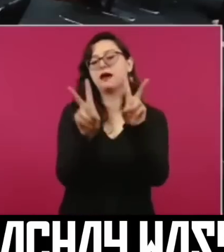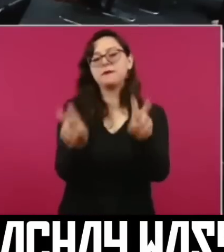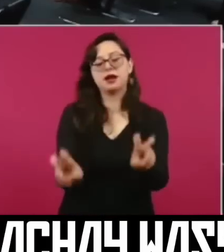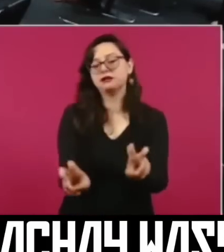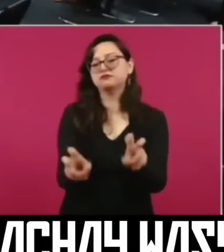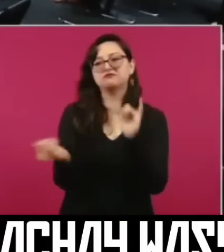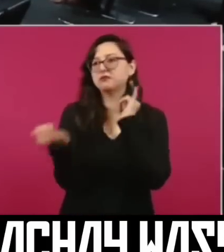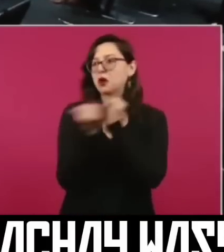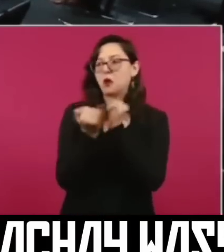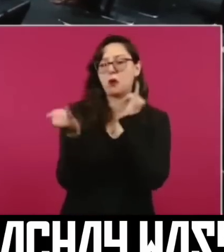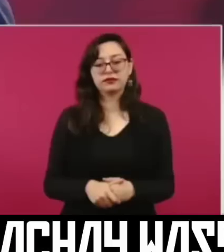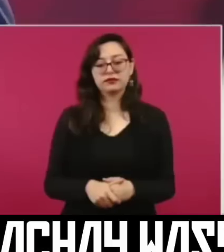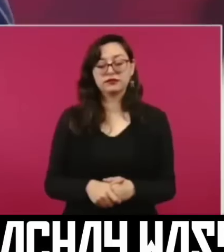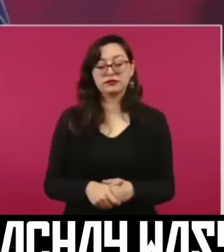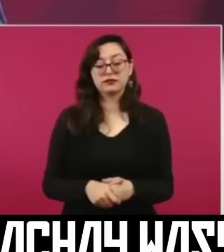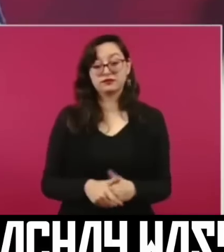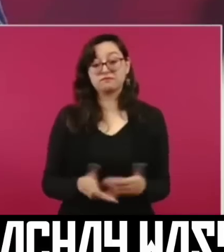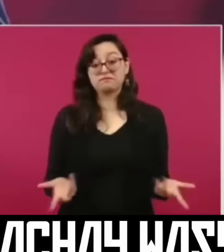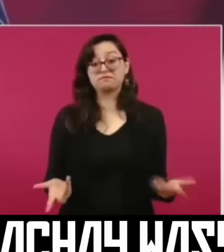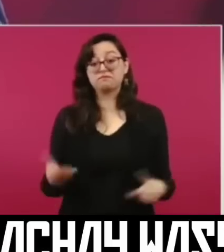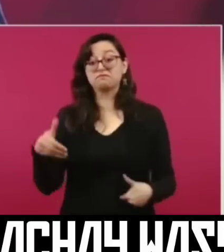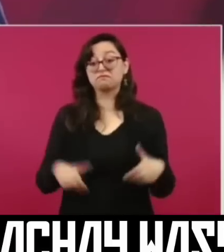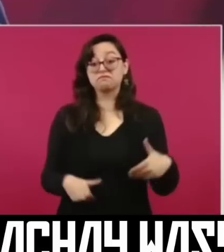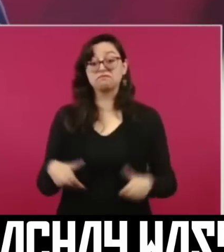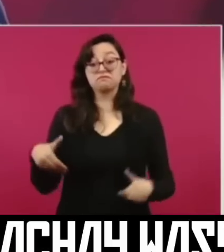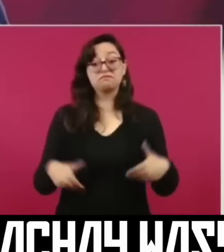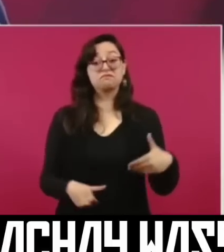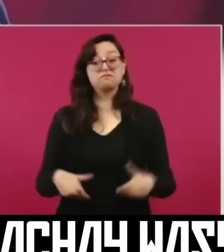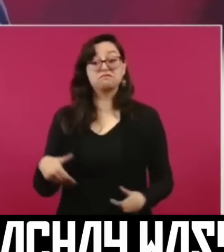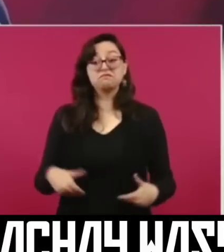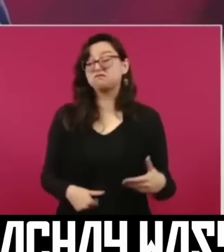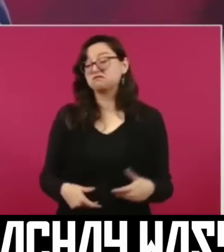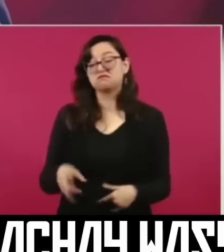lo que está sucediendo en el Perú. Molesta, indigna,